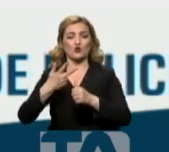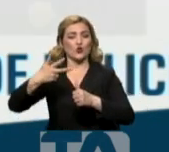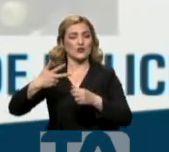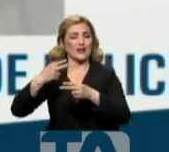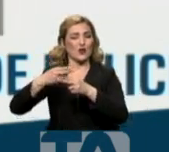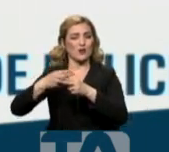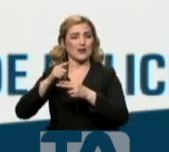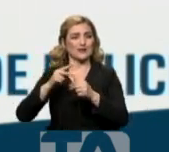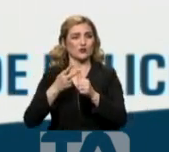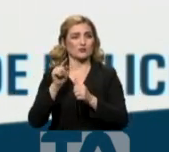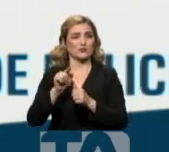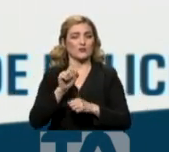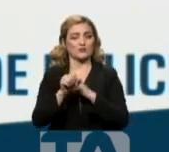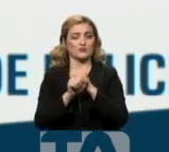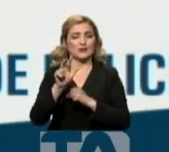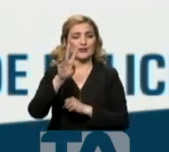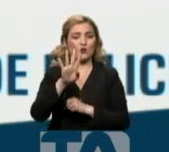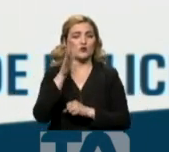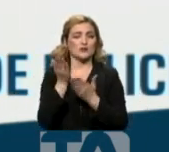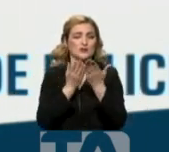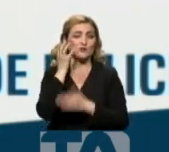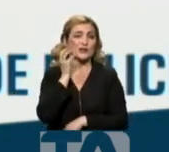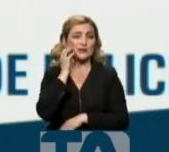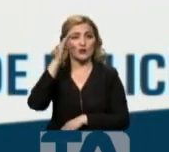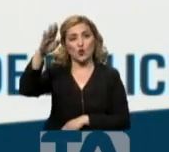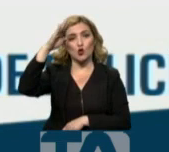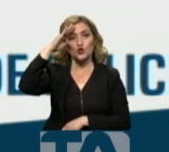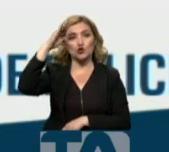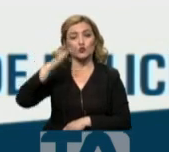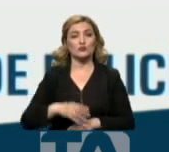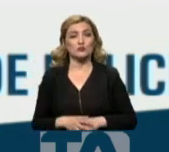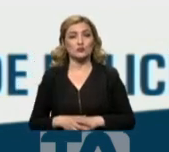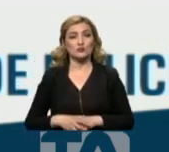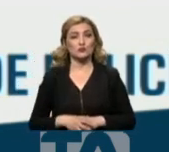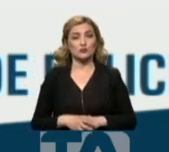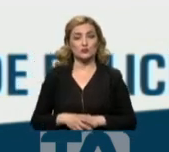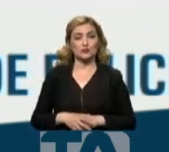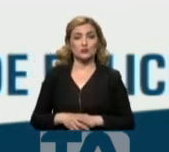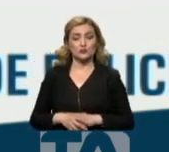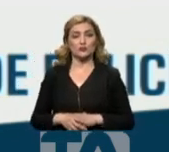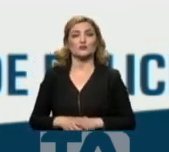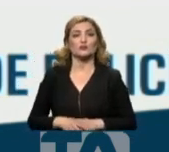institución. Patricio Carrillo tiene 34 años de servicio en la policía. Fue,